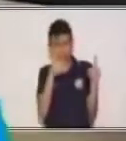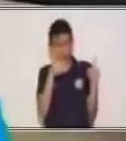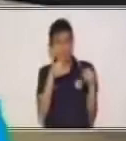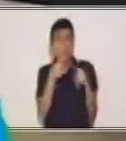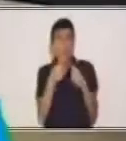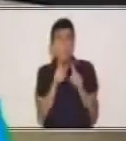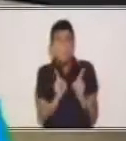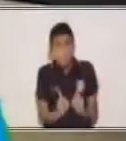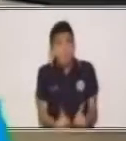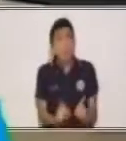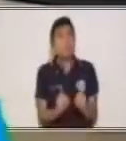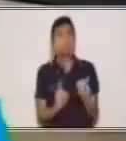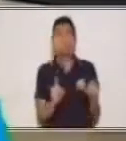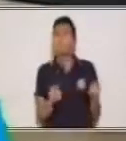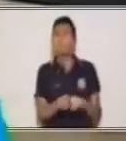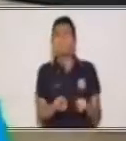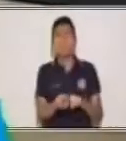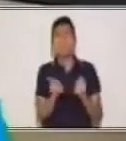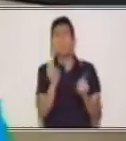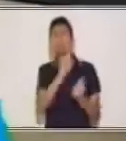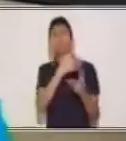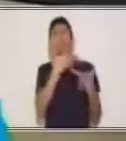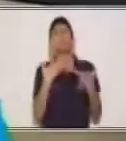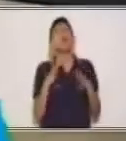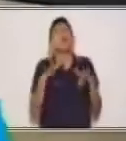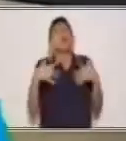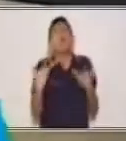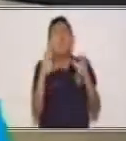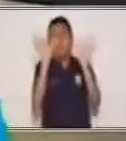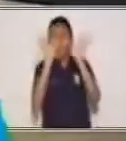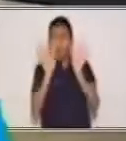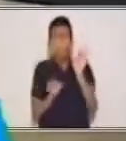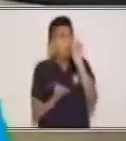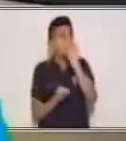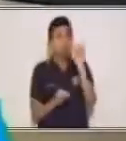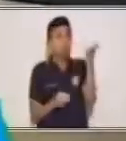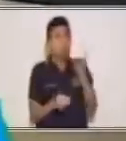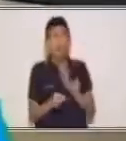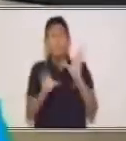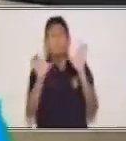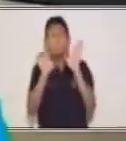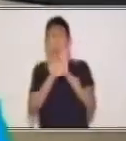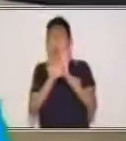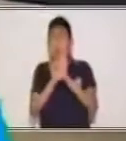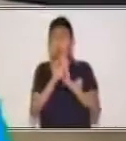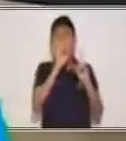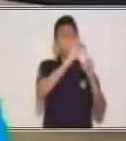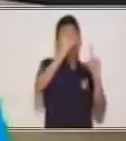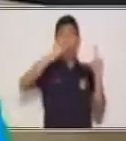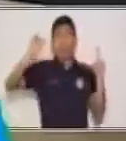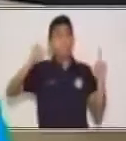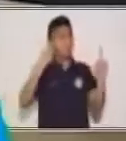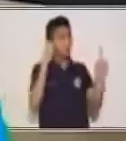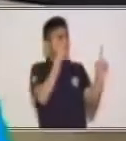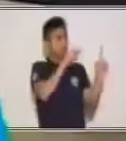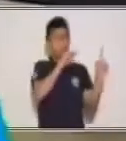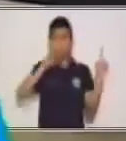pero tampoco nos dan una pista de qué es. Por ejemplo, en esta oración,